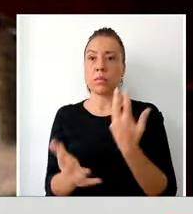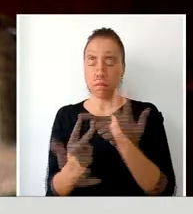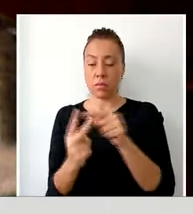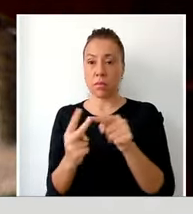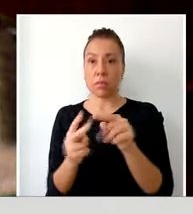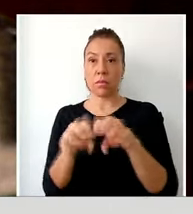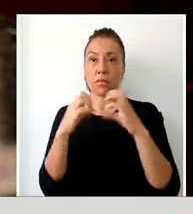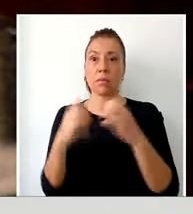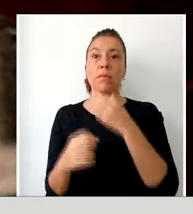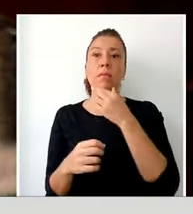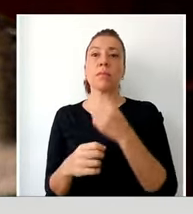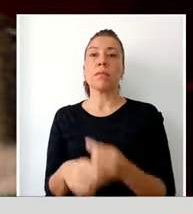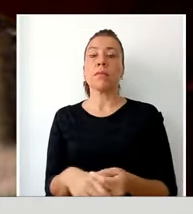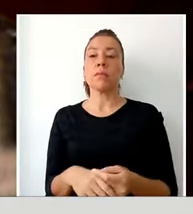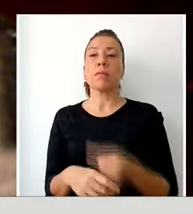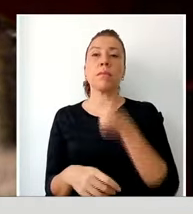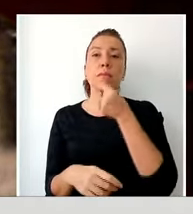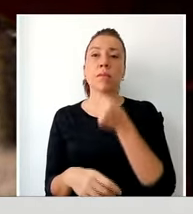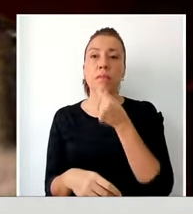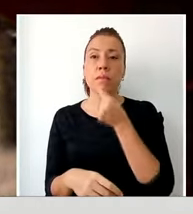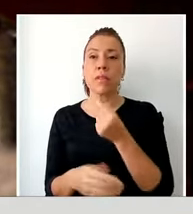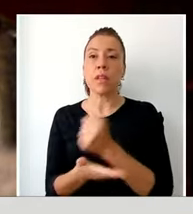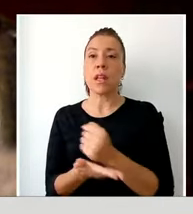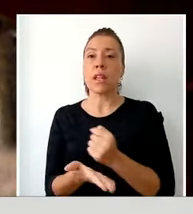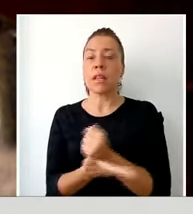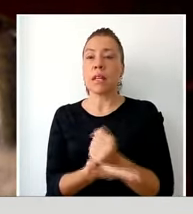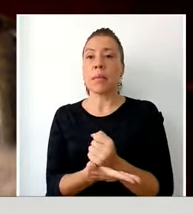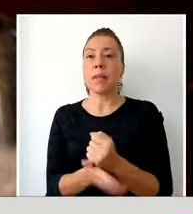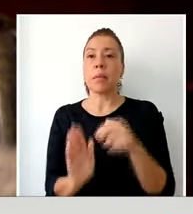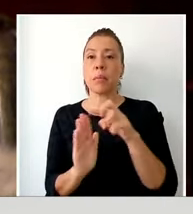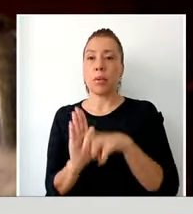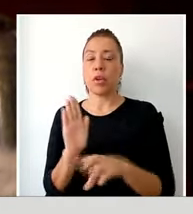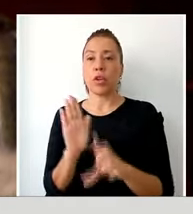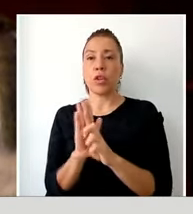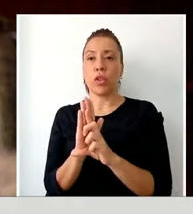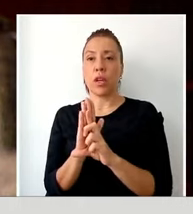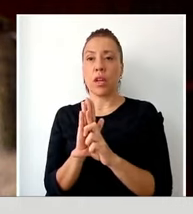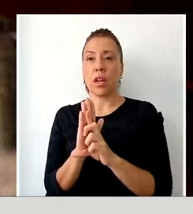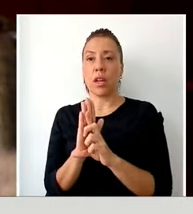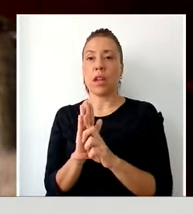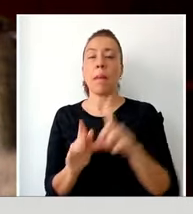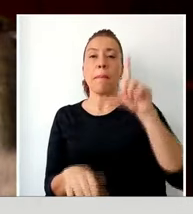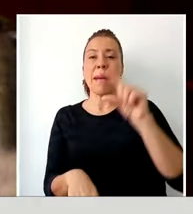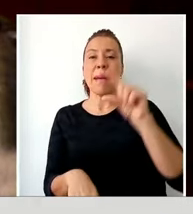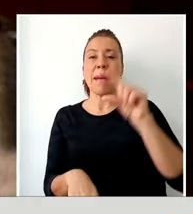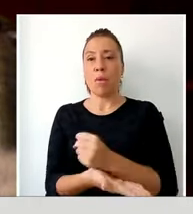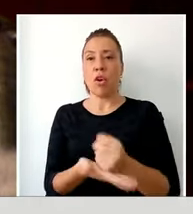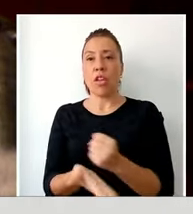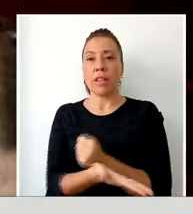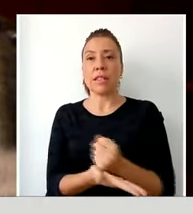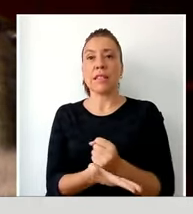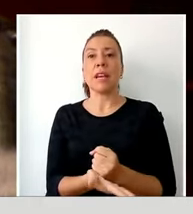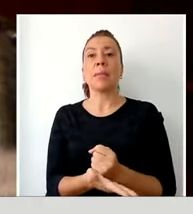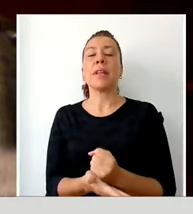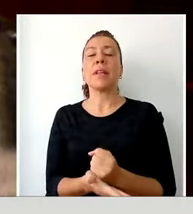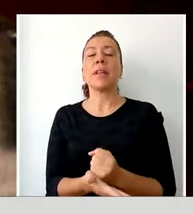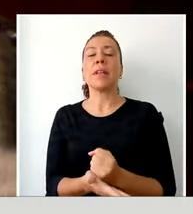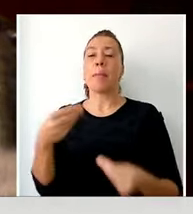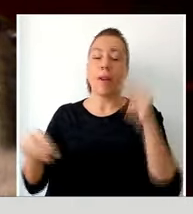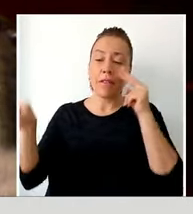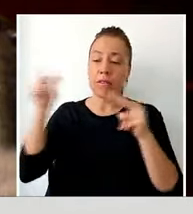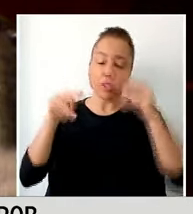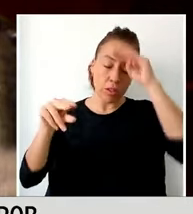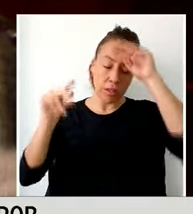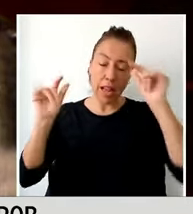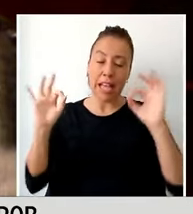la facilita la tramitación de proyectos de ley reduce los tiempos de tramitación y aporta una visión especializada sobre